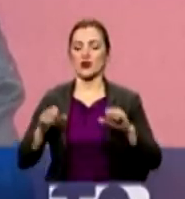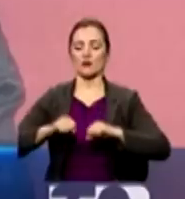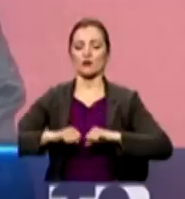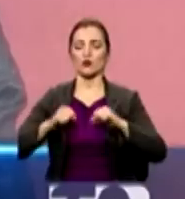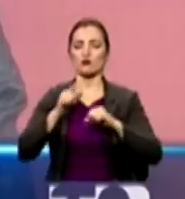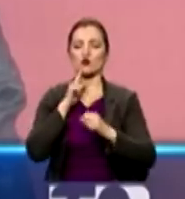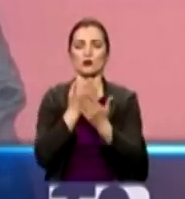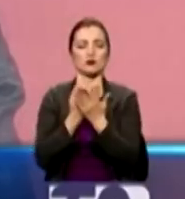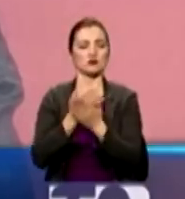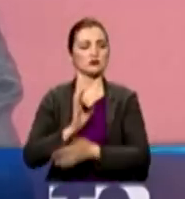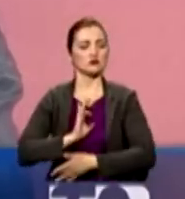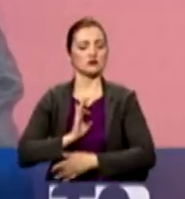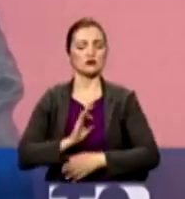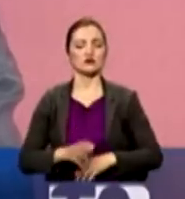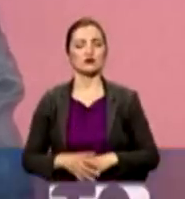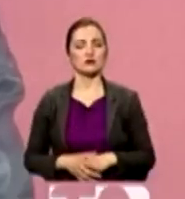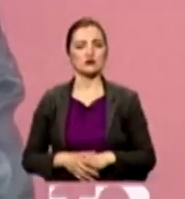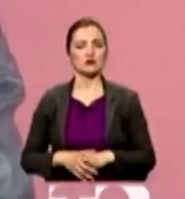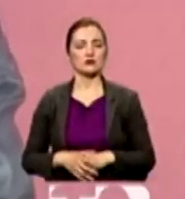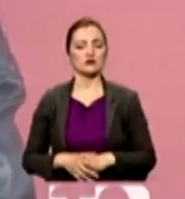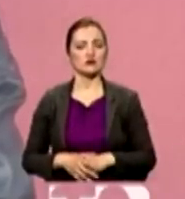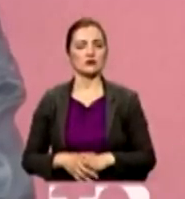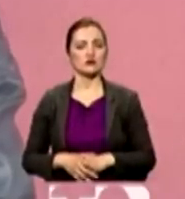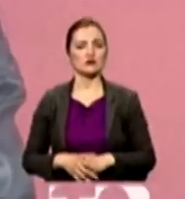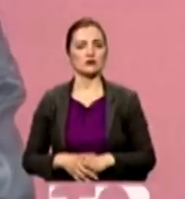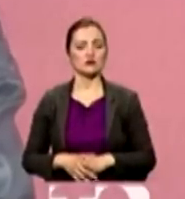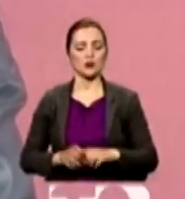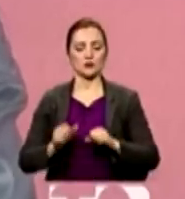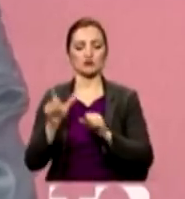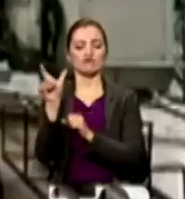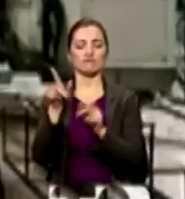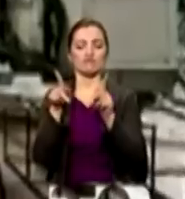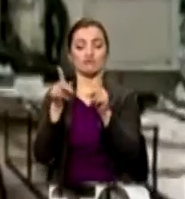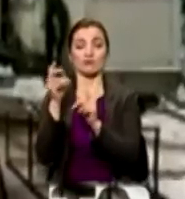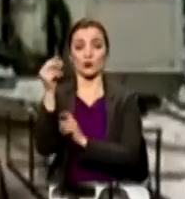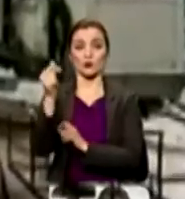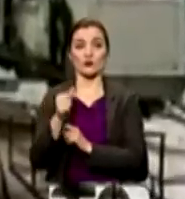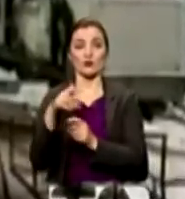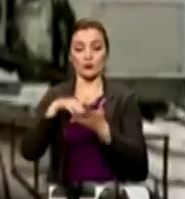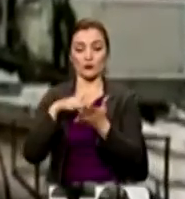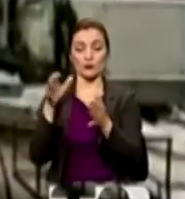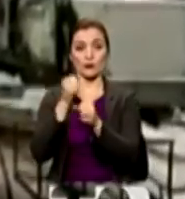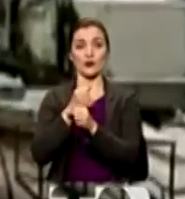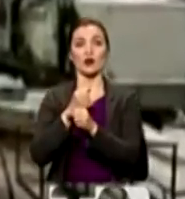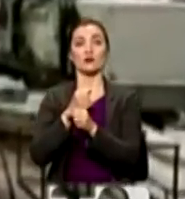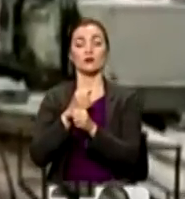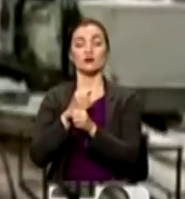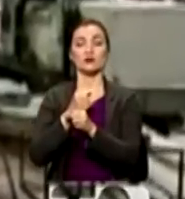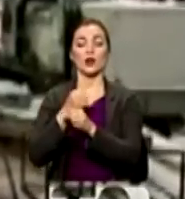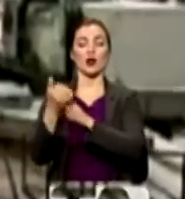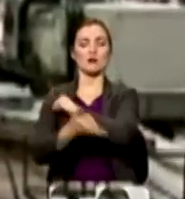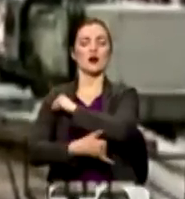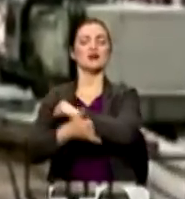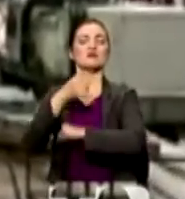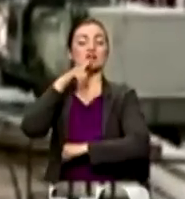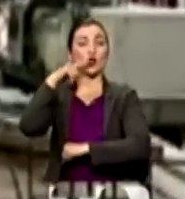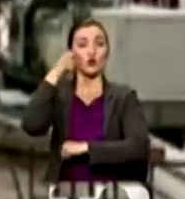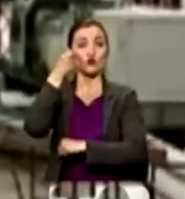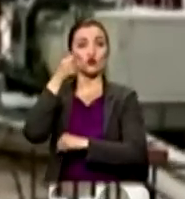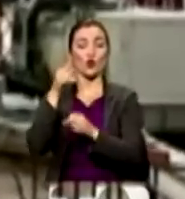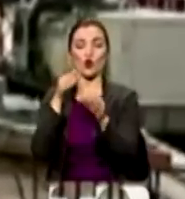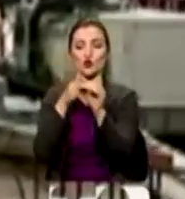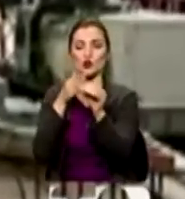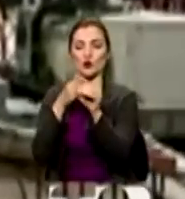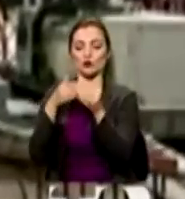las pruebas técnicas y así poder acceder a una licencia rápidamente. Con los estudios realizados en el exterior, Alex busca traer